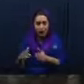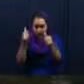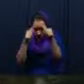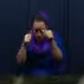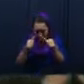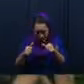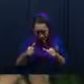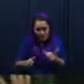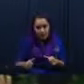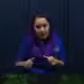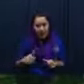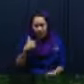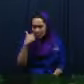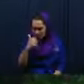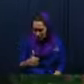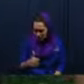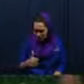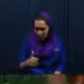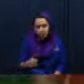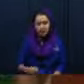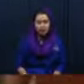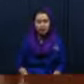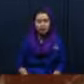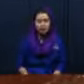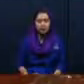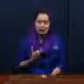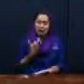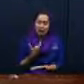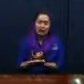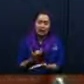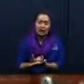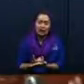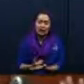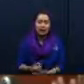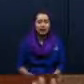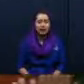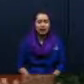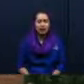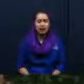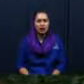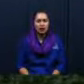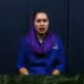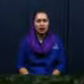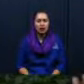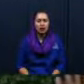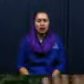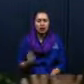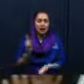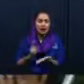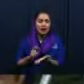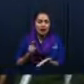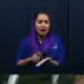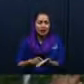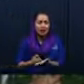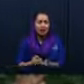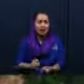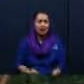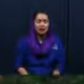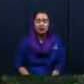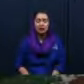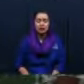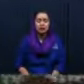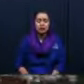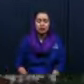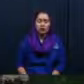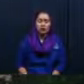Padre, aquellos sueldos caídos, aquellas indemnizaciones pendientes, aquellas herencias retenidas, en el